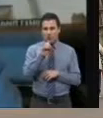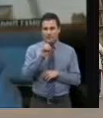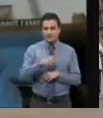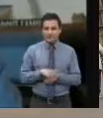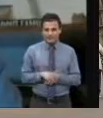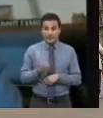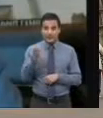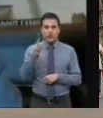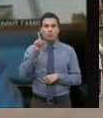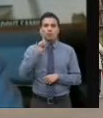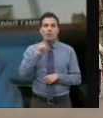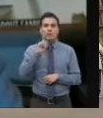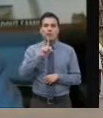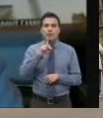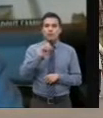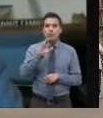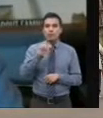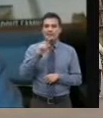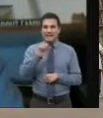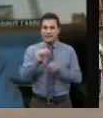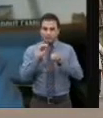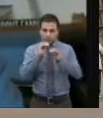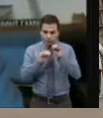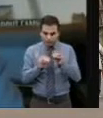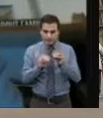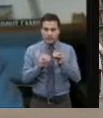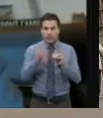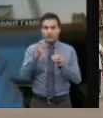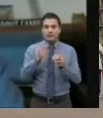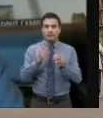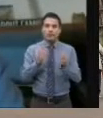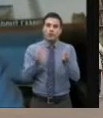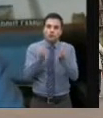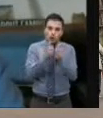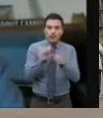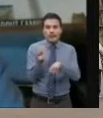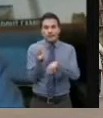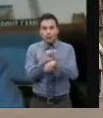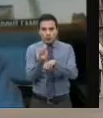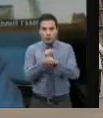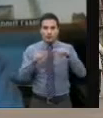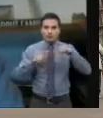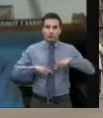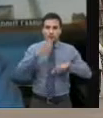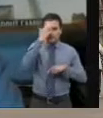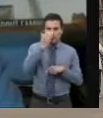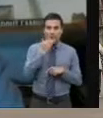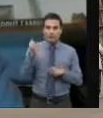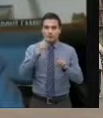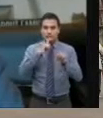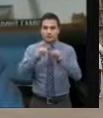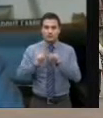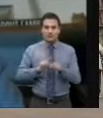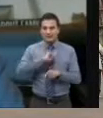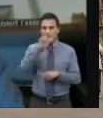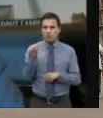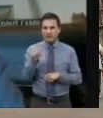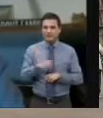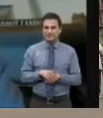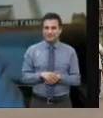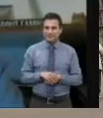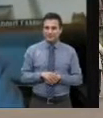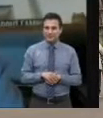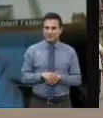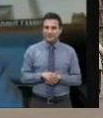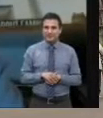realizó podcast para El Verde con actores, actrices y figuras públicas y mencionó que Jesús Sesma la bloqueó, lo responsabilizó de